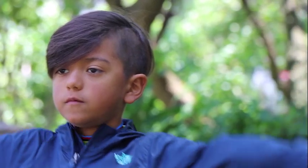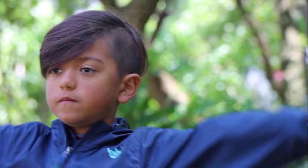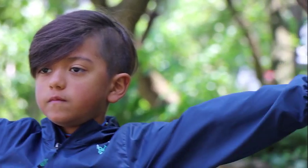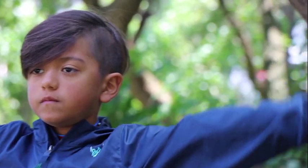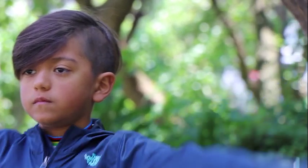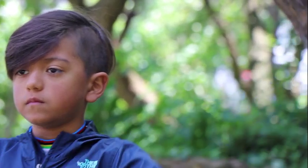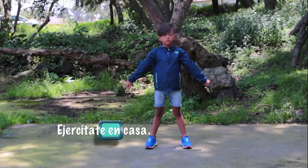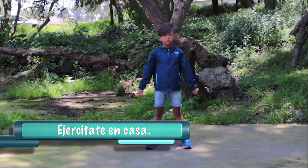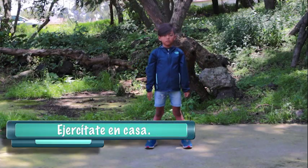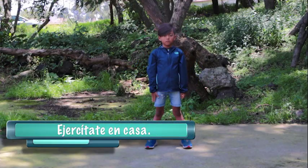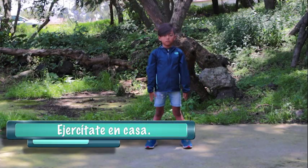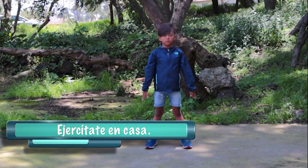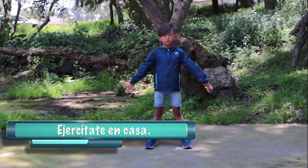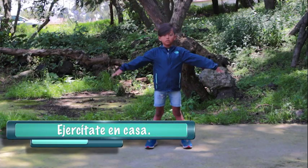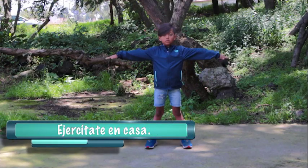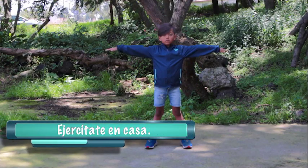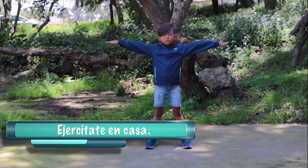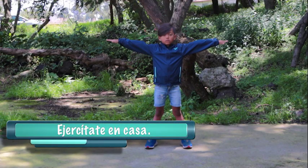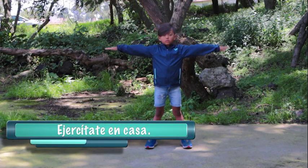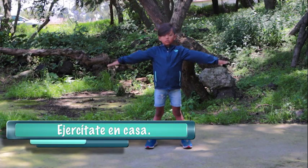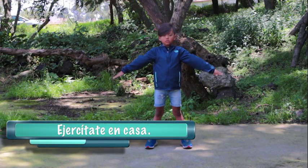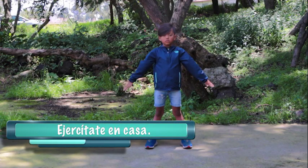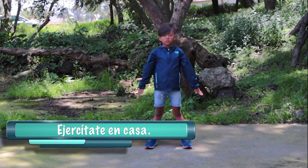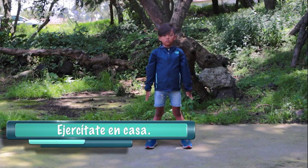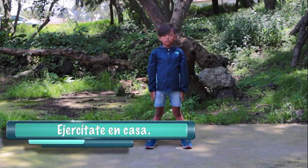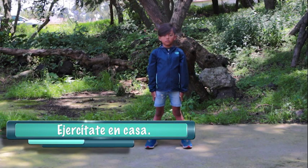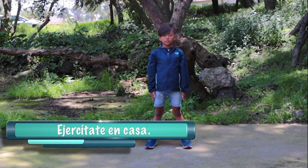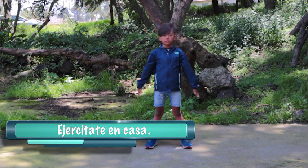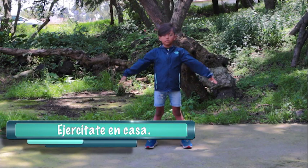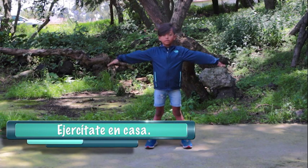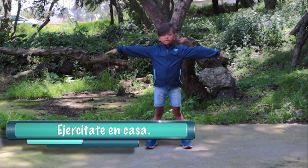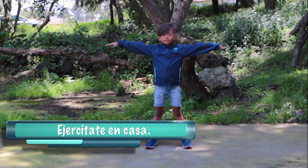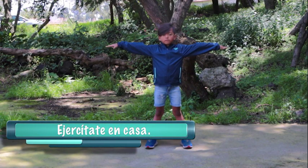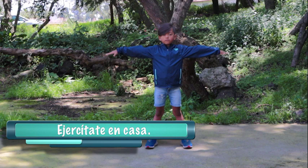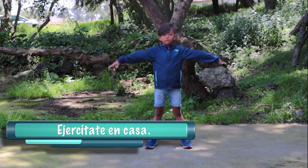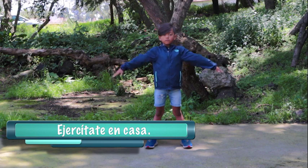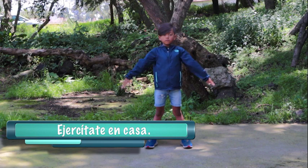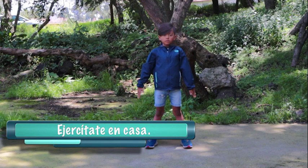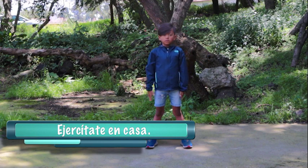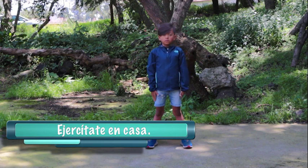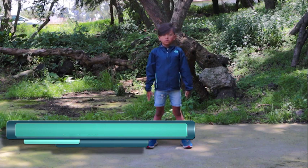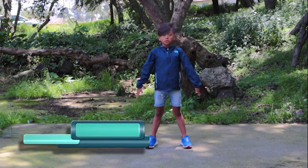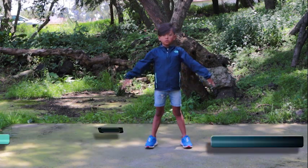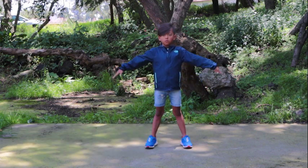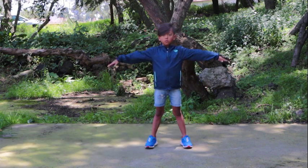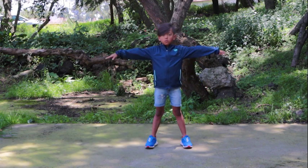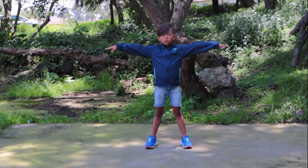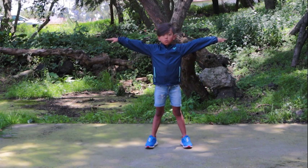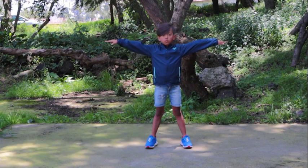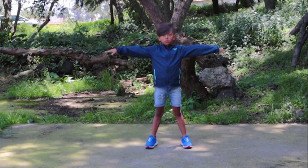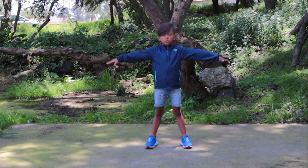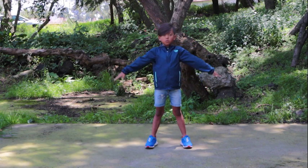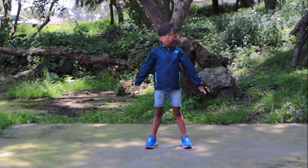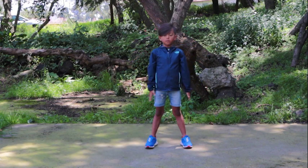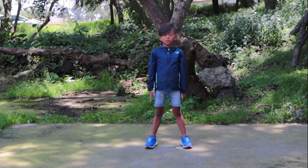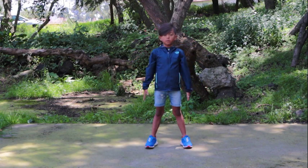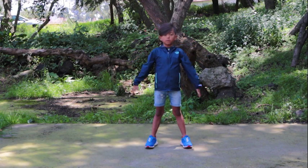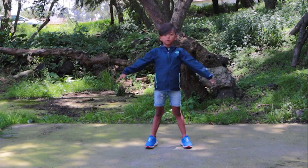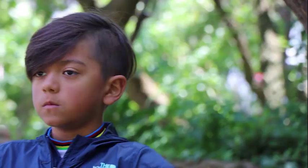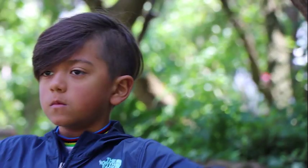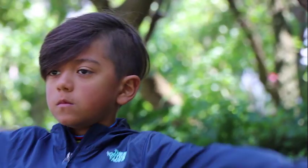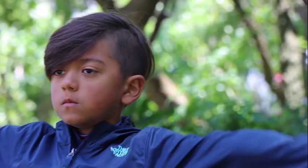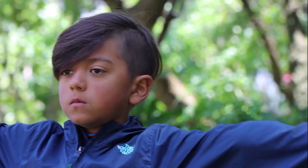hecho. Yair, exacto, ahí. Con fuerza, respiramos, bajamos.